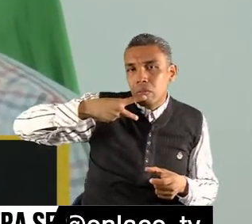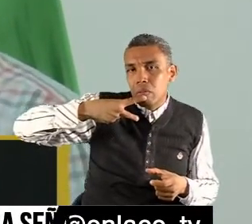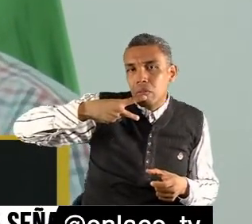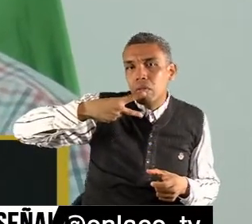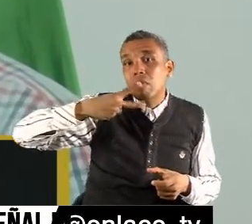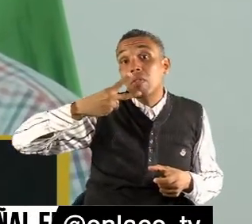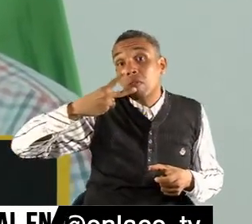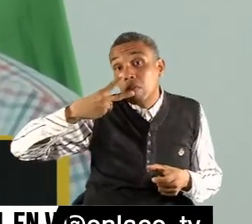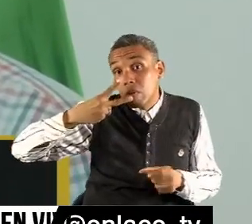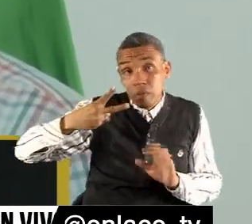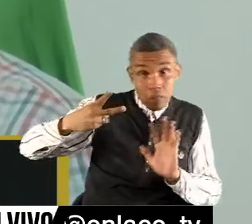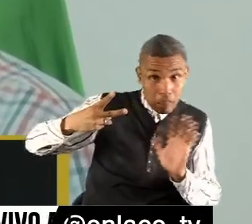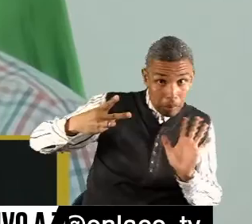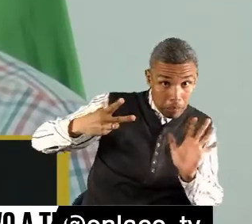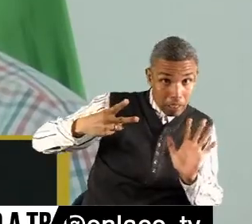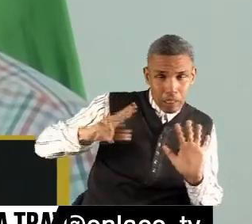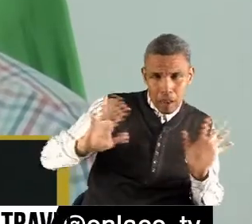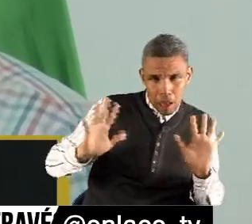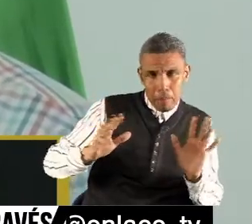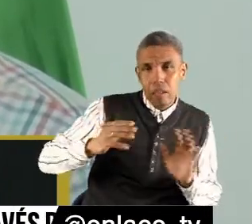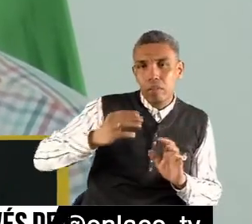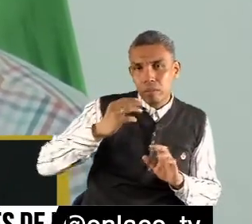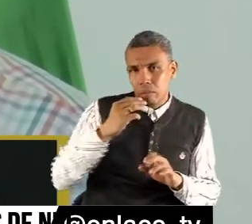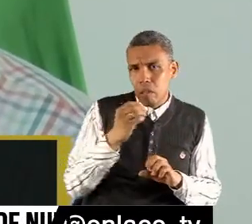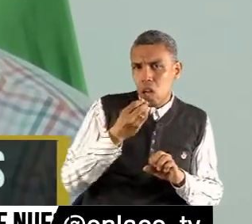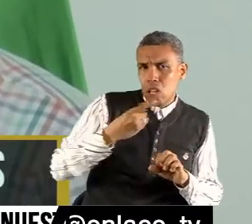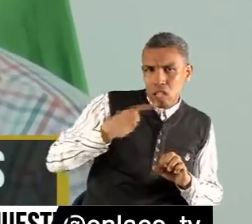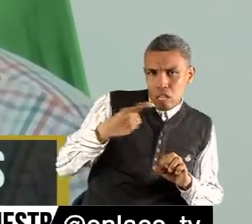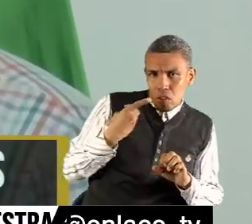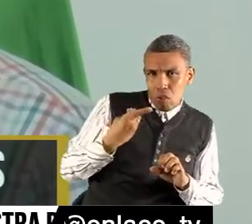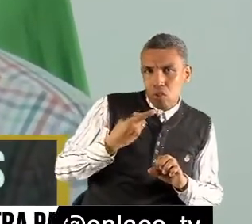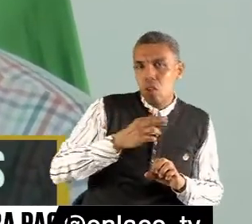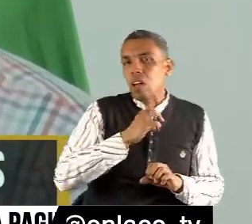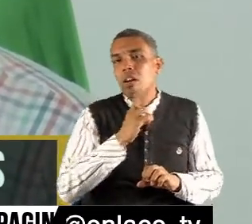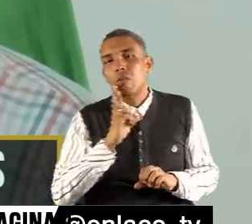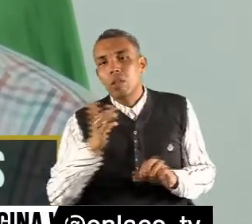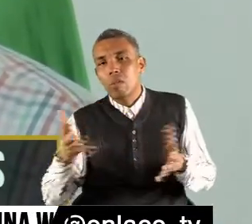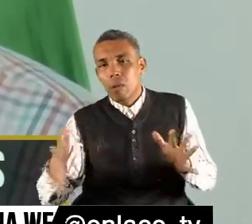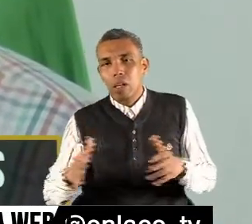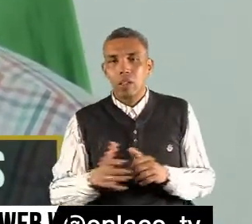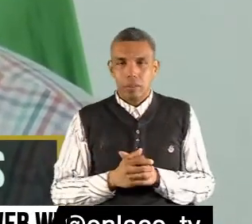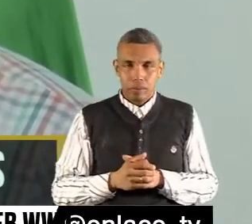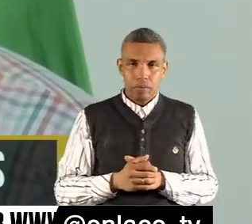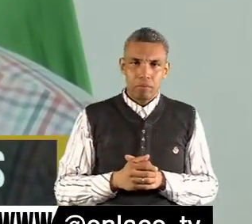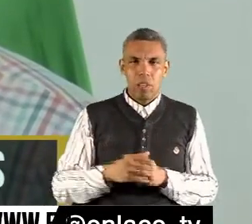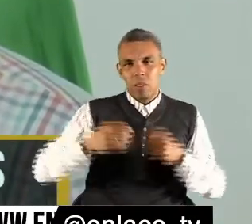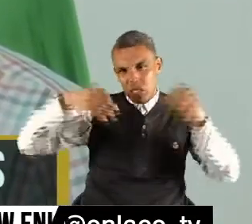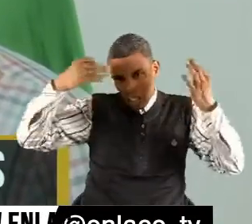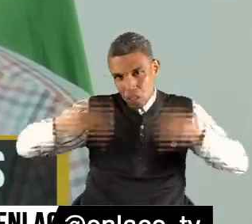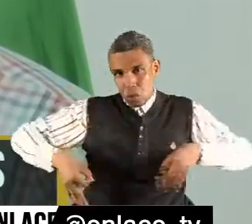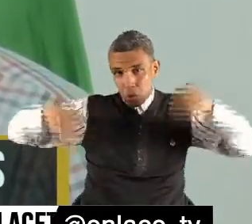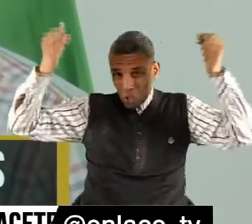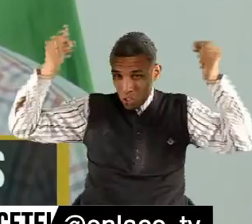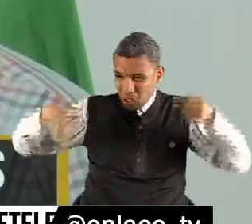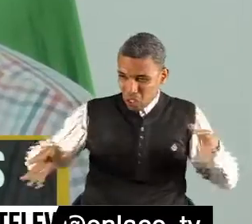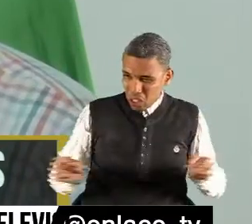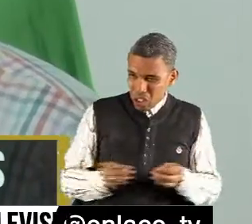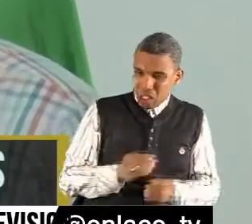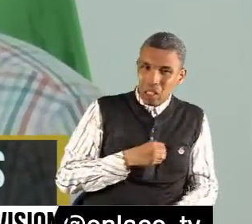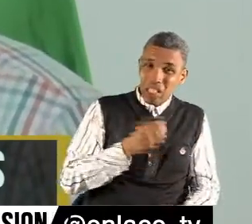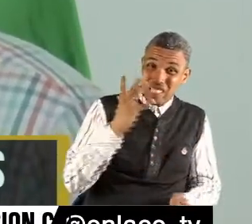cuesta, para los próximos 120 días, nos cuesta 5.300 millones de